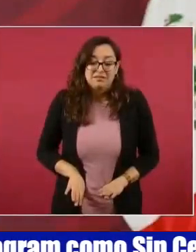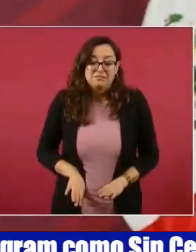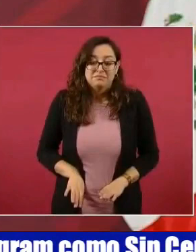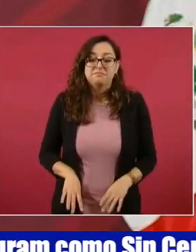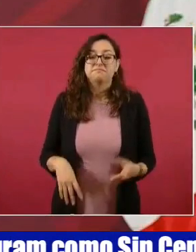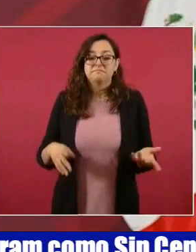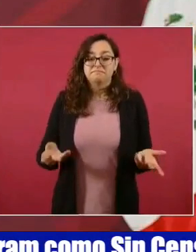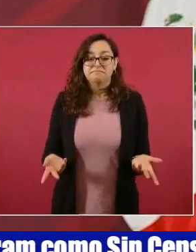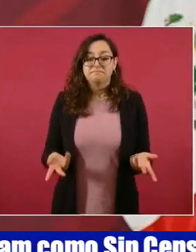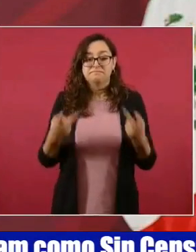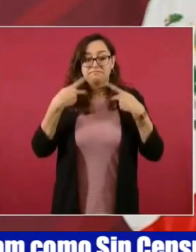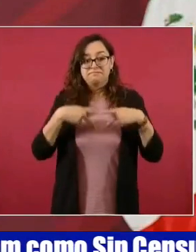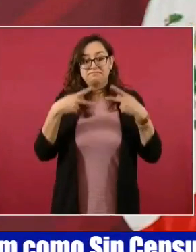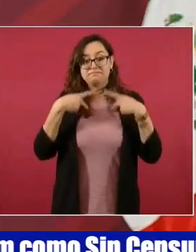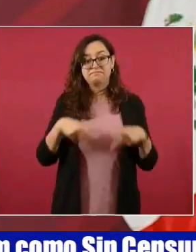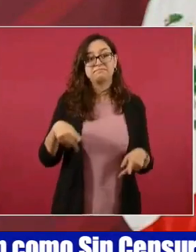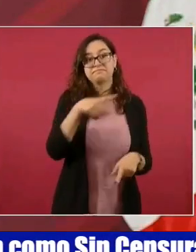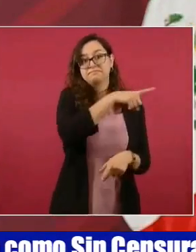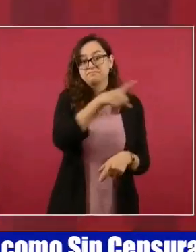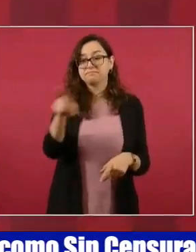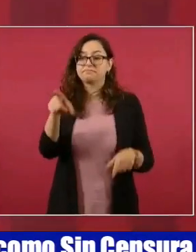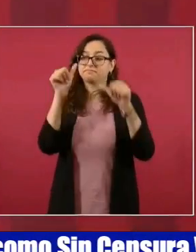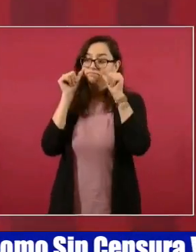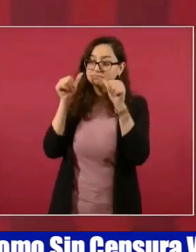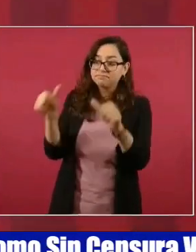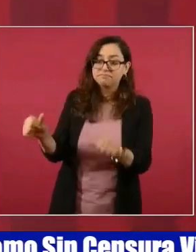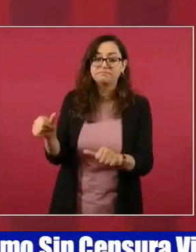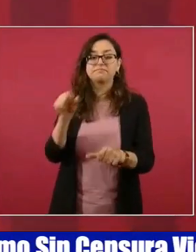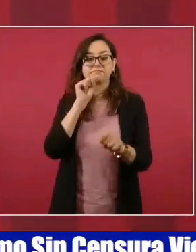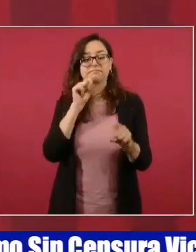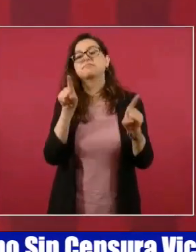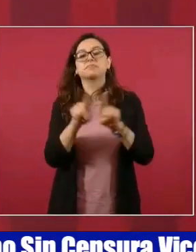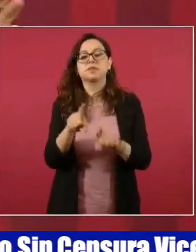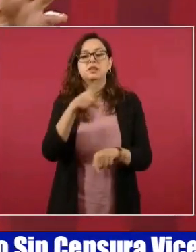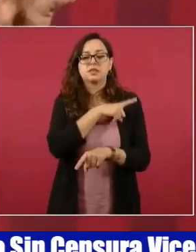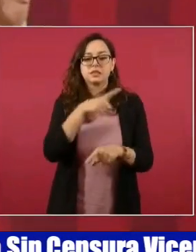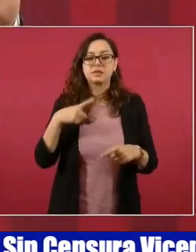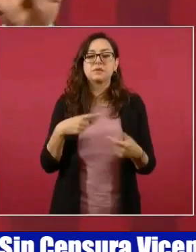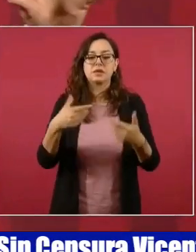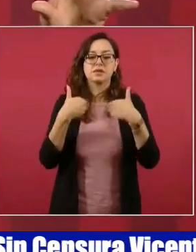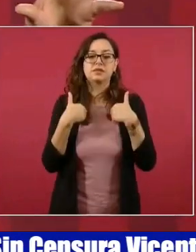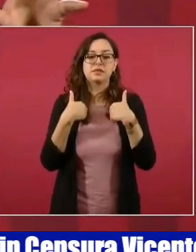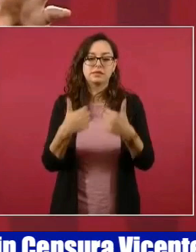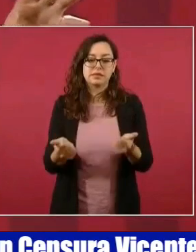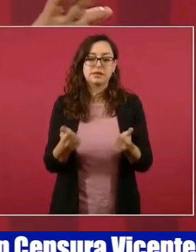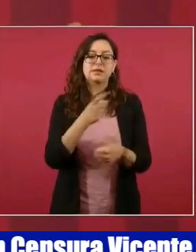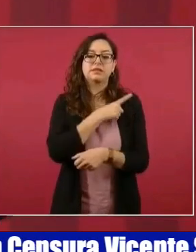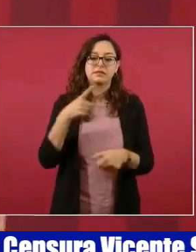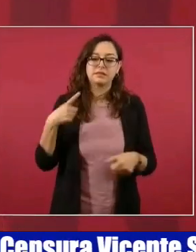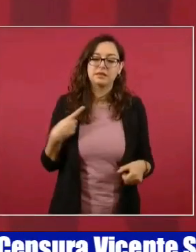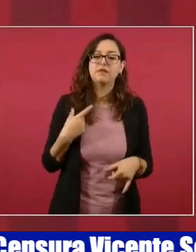es fruto de la manipulación, la ignorancia y el engaño, una tesis que entraña un dejo de soberbia de